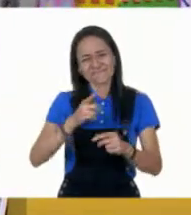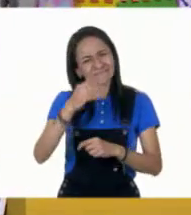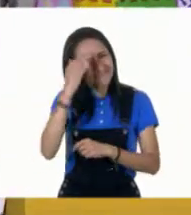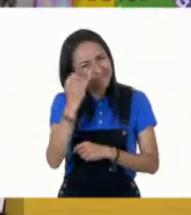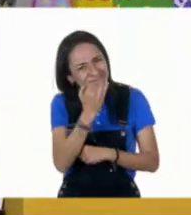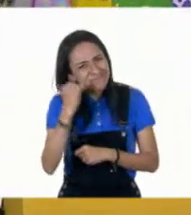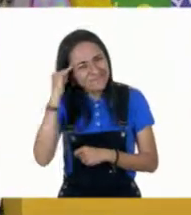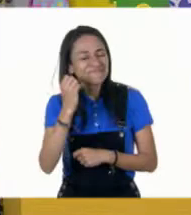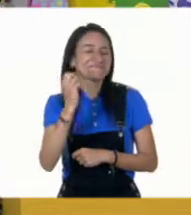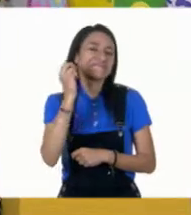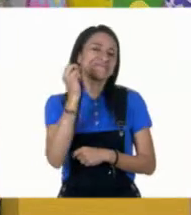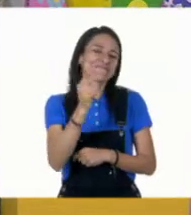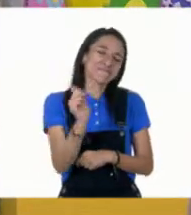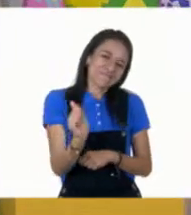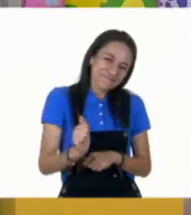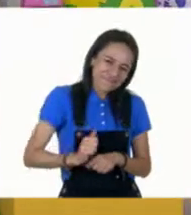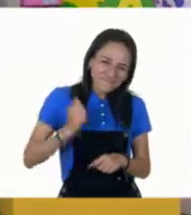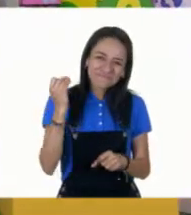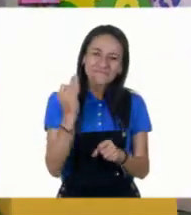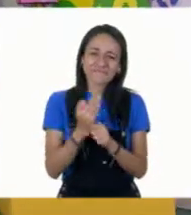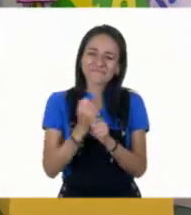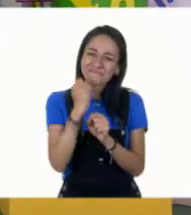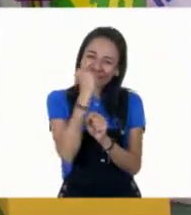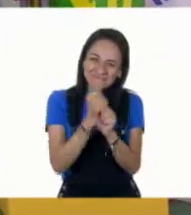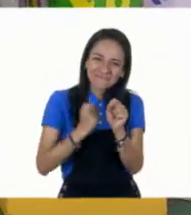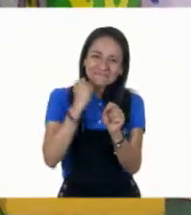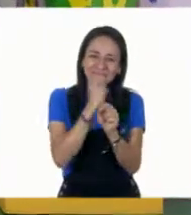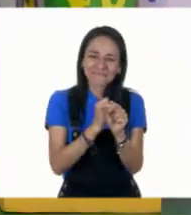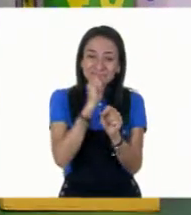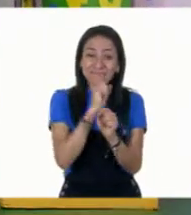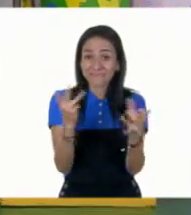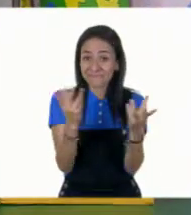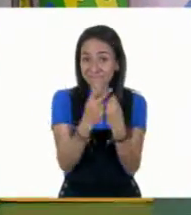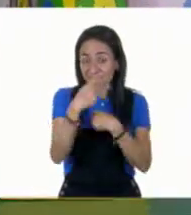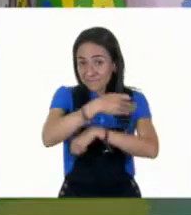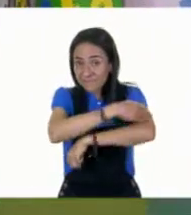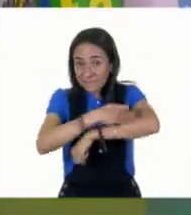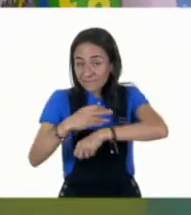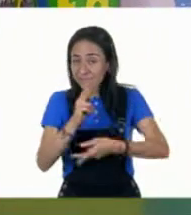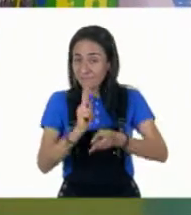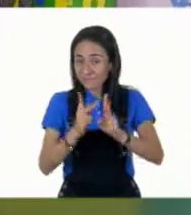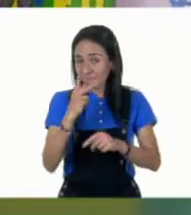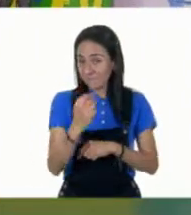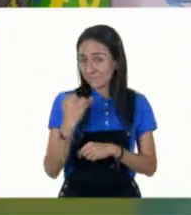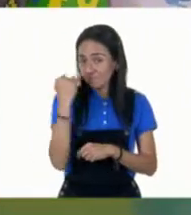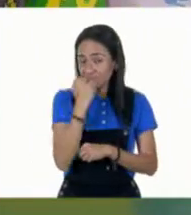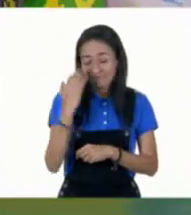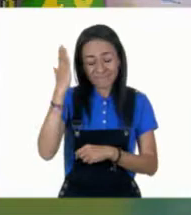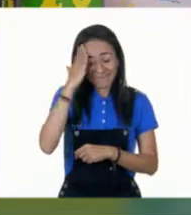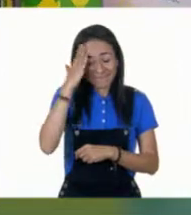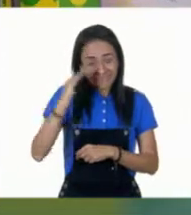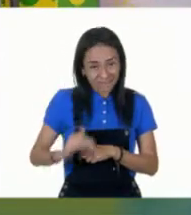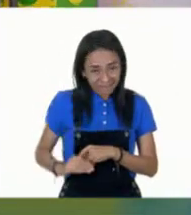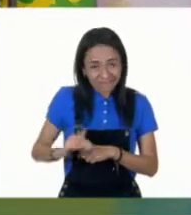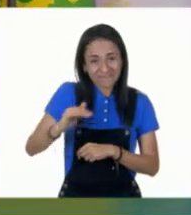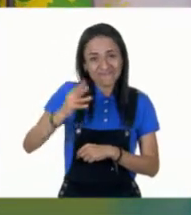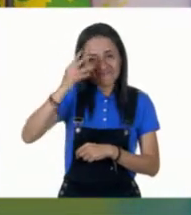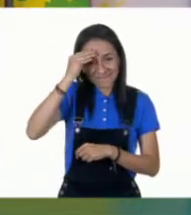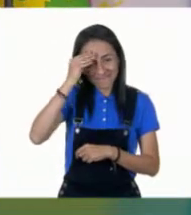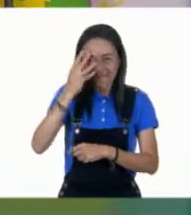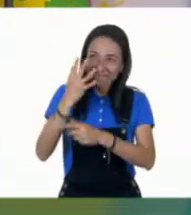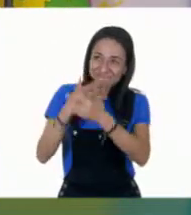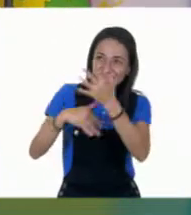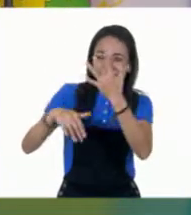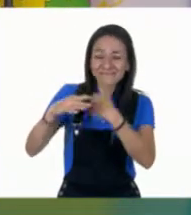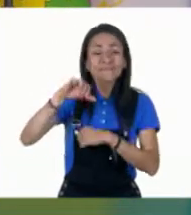también este momento para practicarla y platica con tu familia en tu lengua materna. Por hoy hemos terminado con